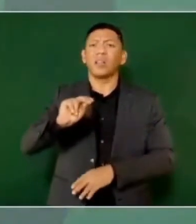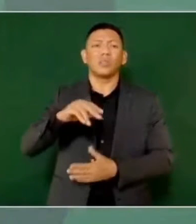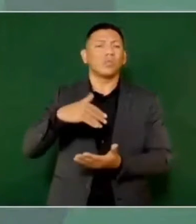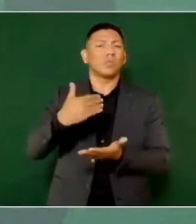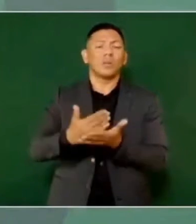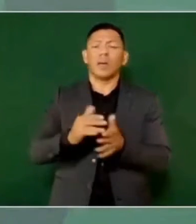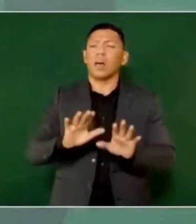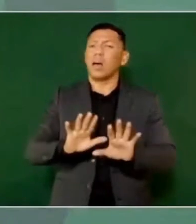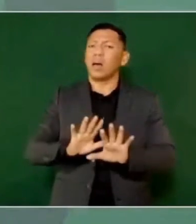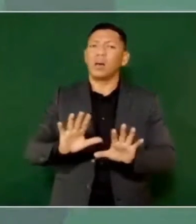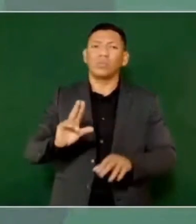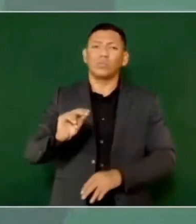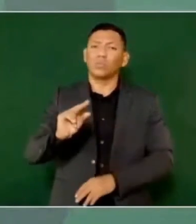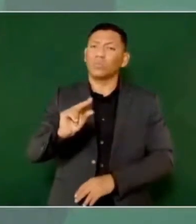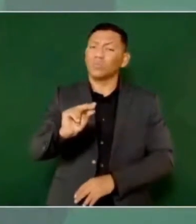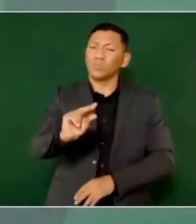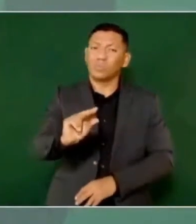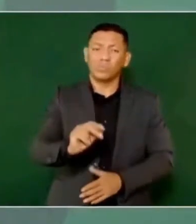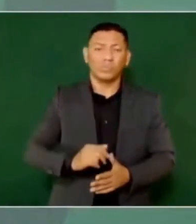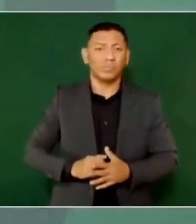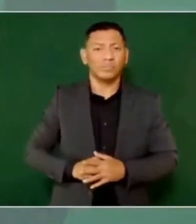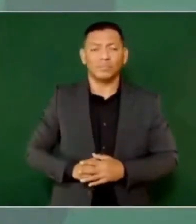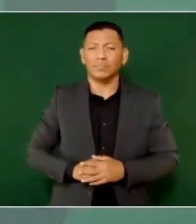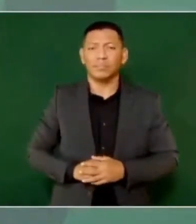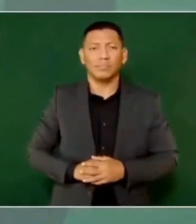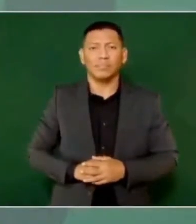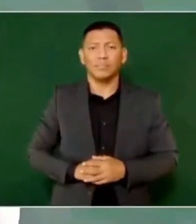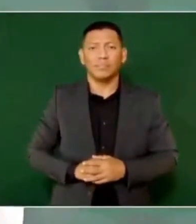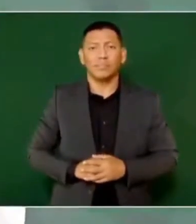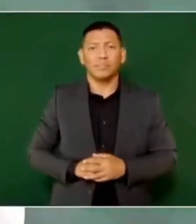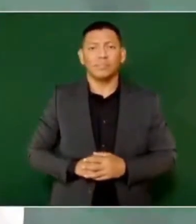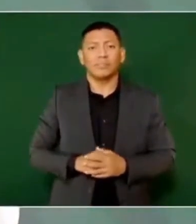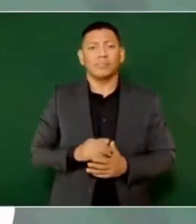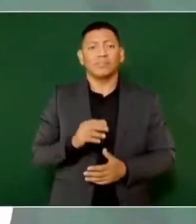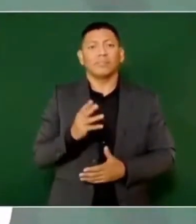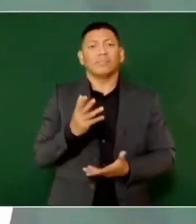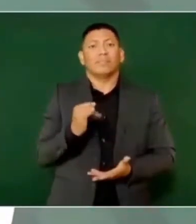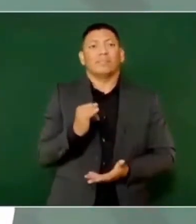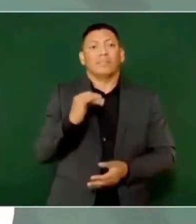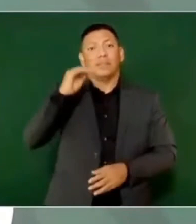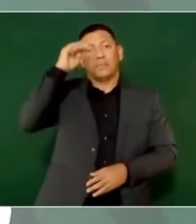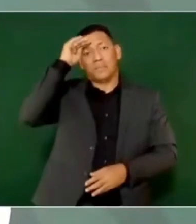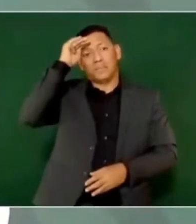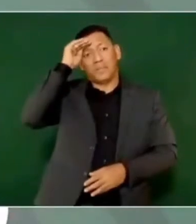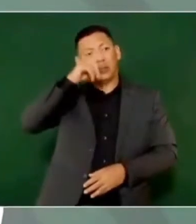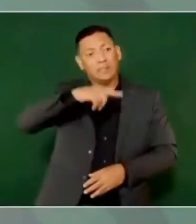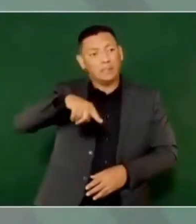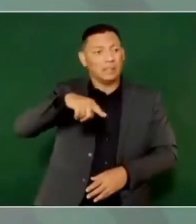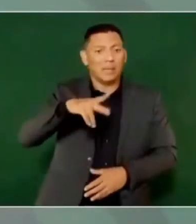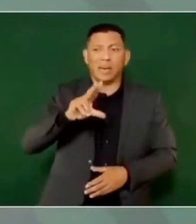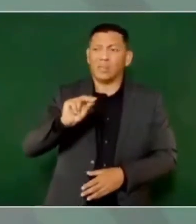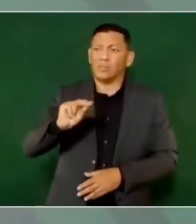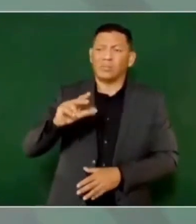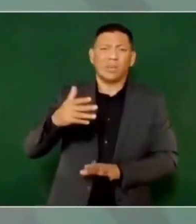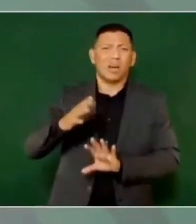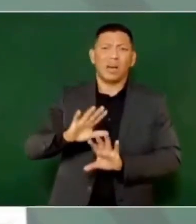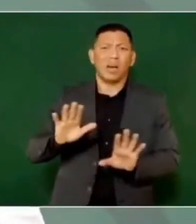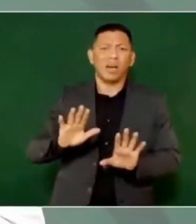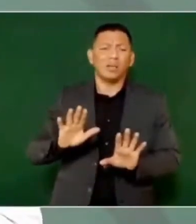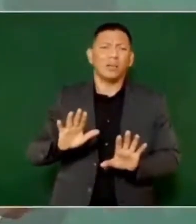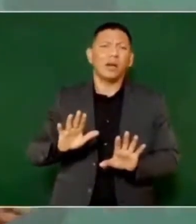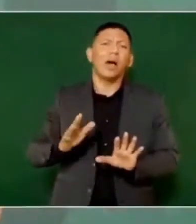No, no, no, no. Si así lo piensa la mayoría de la gente, entonces pueden